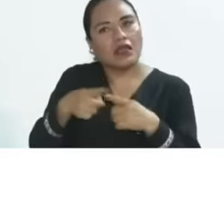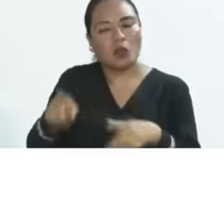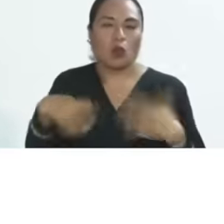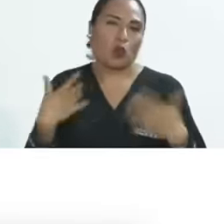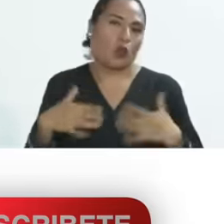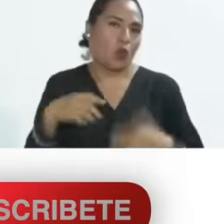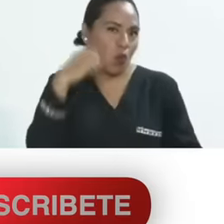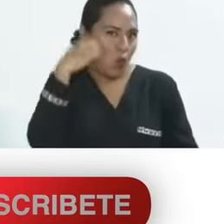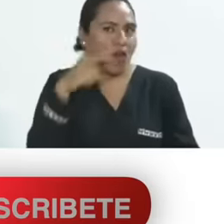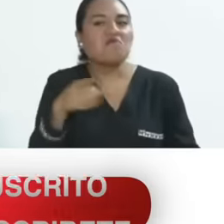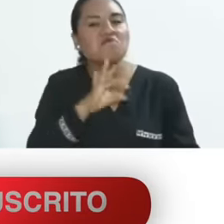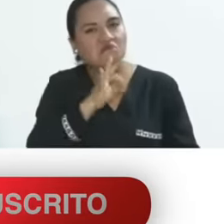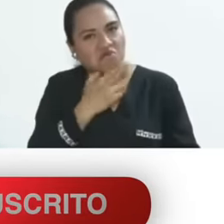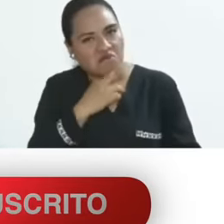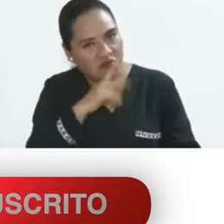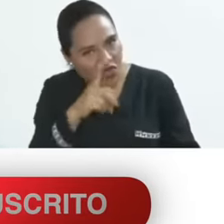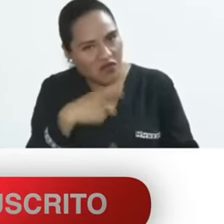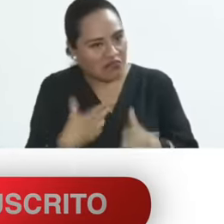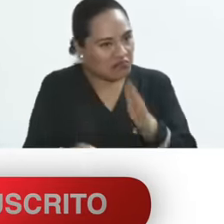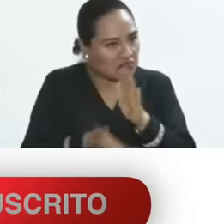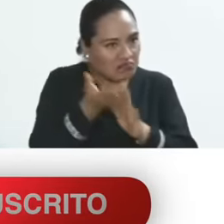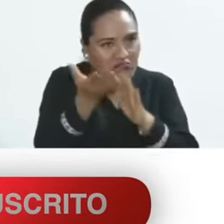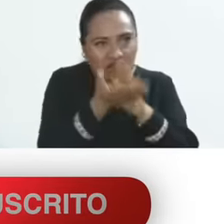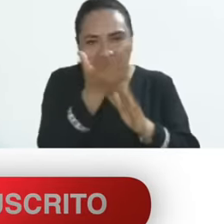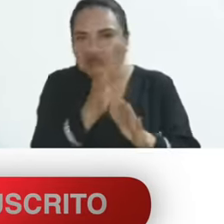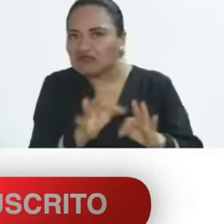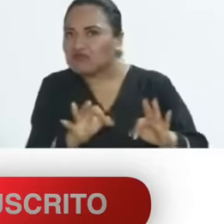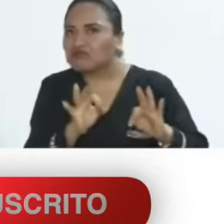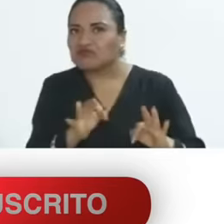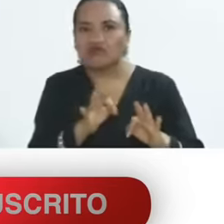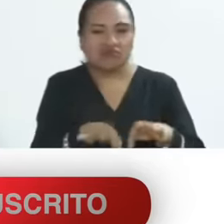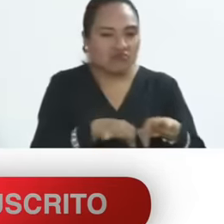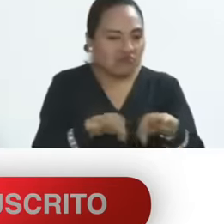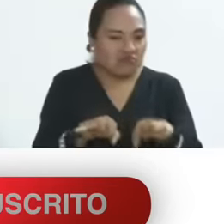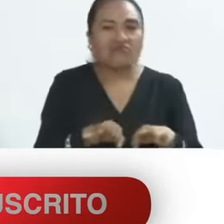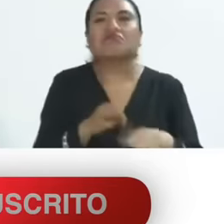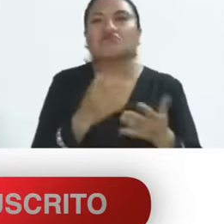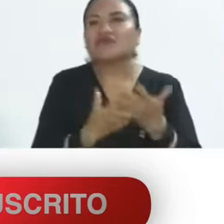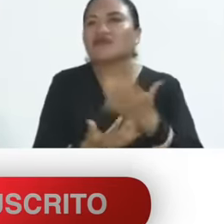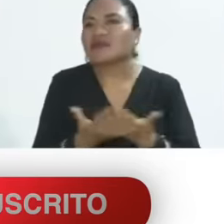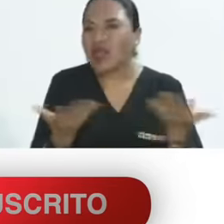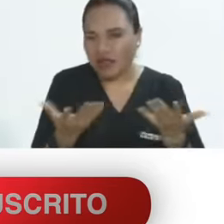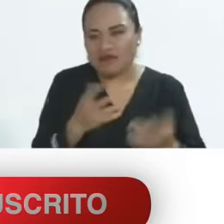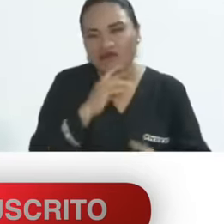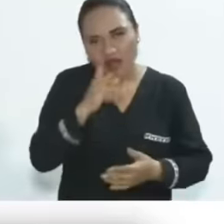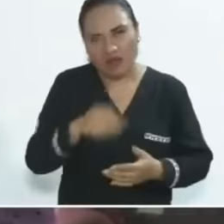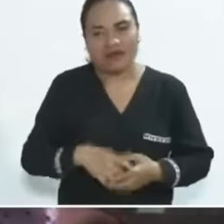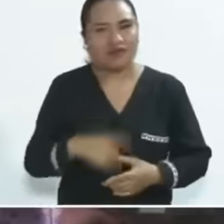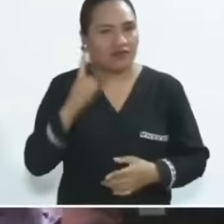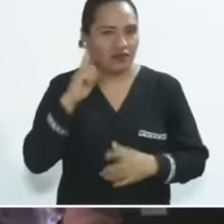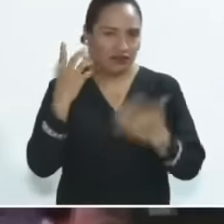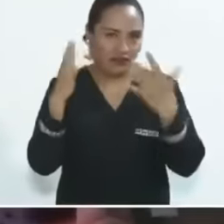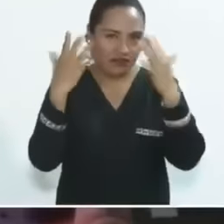trabajadores de la construcción. Entonces, nosotros